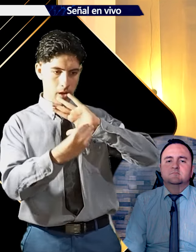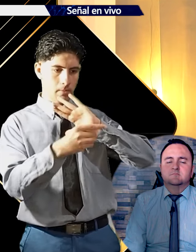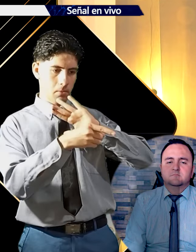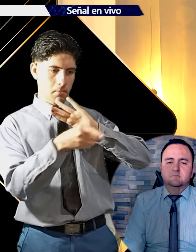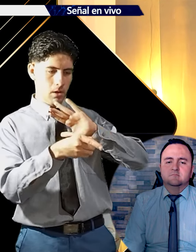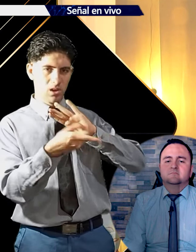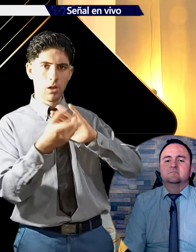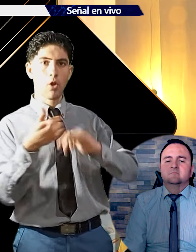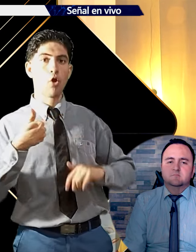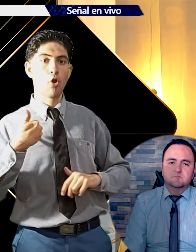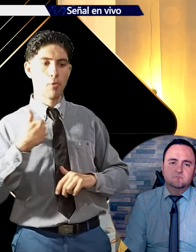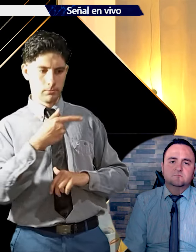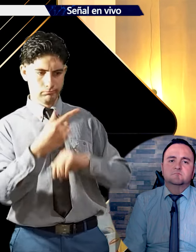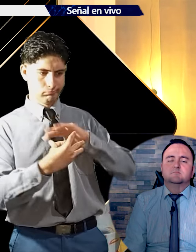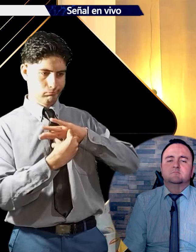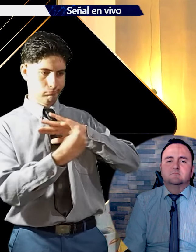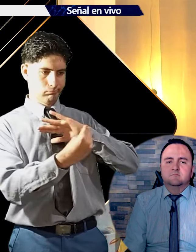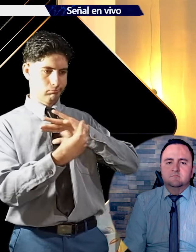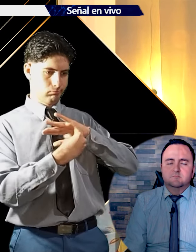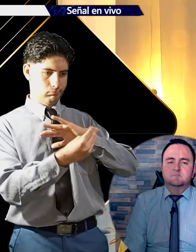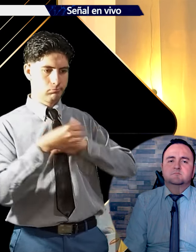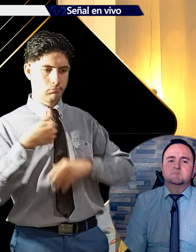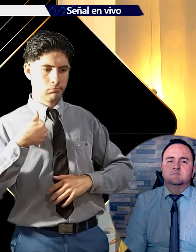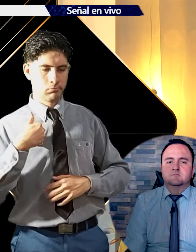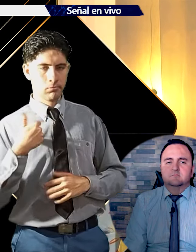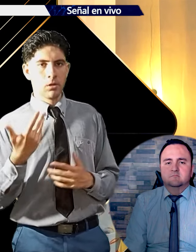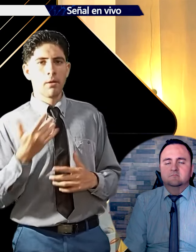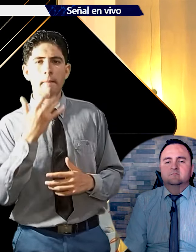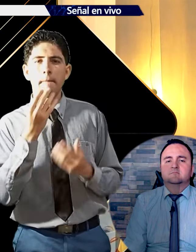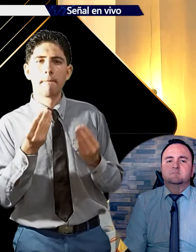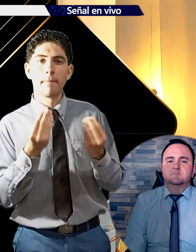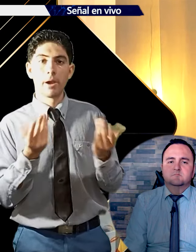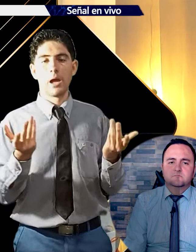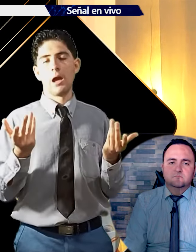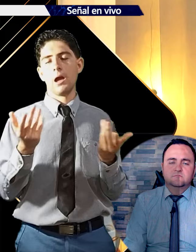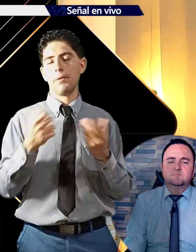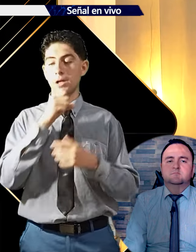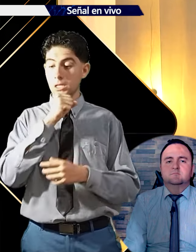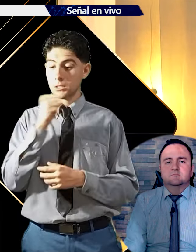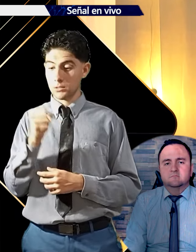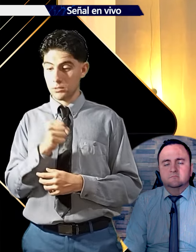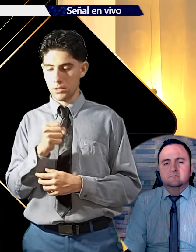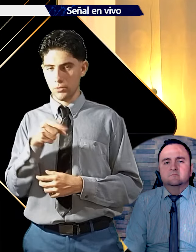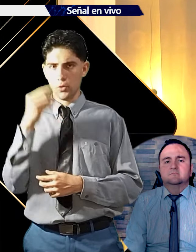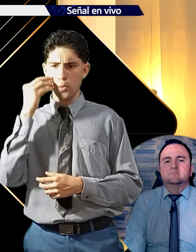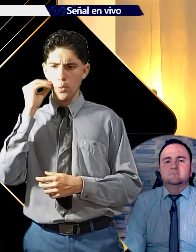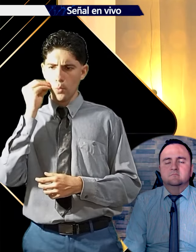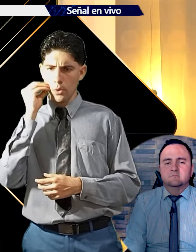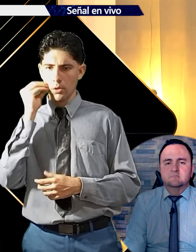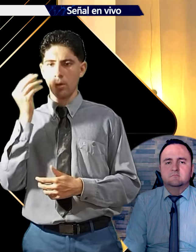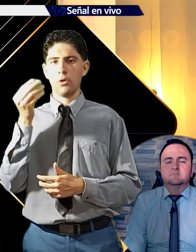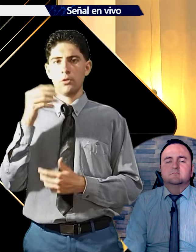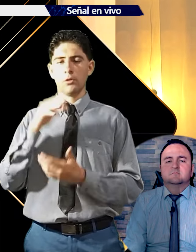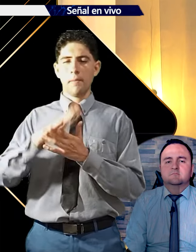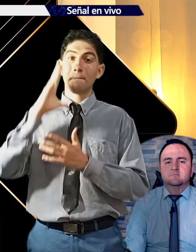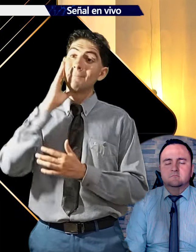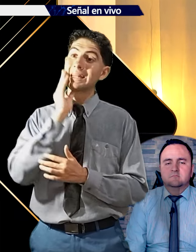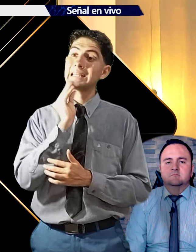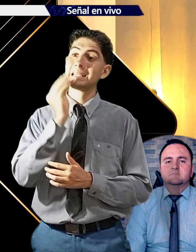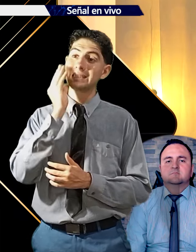seamos ejemplo de los jóvenes, que seamos ejemplo en todo. Es tan lindo, yo quiero recomendarle a